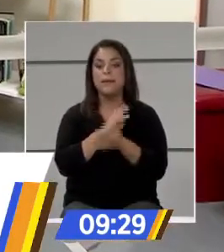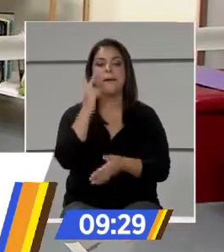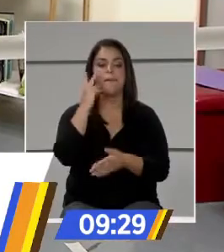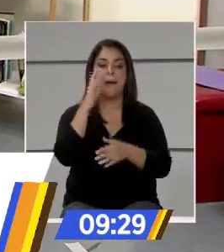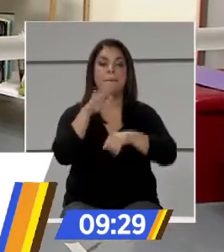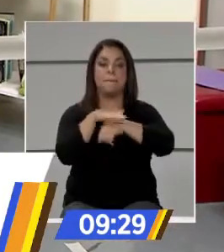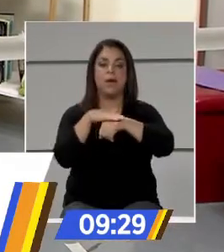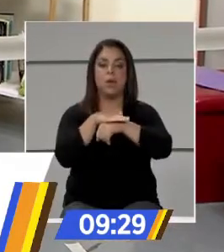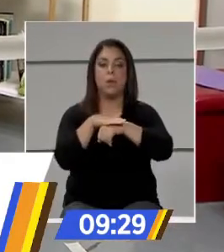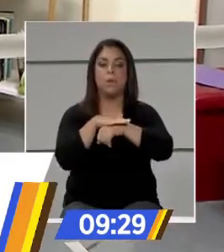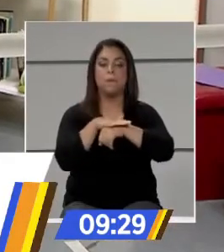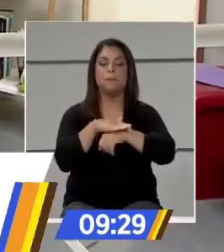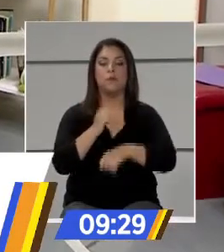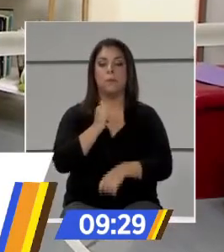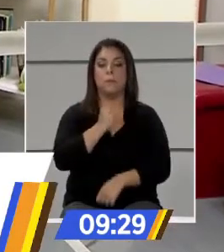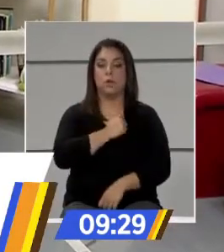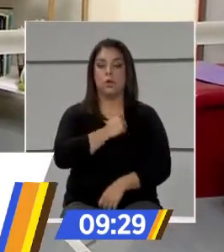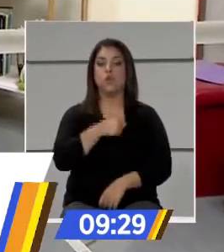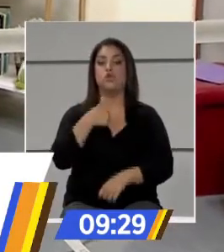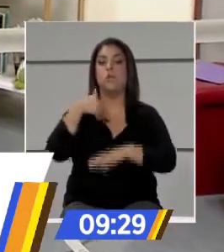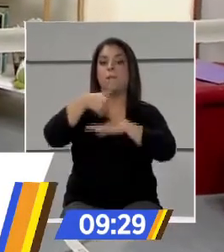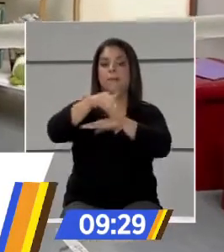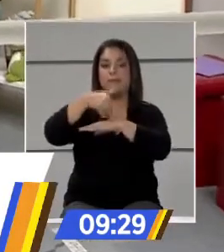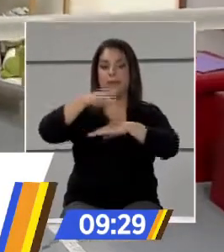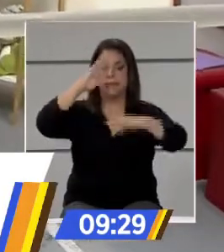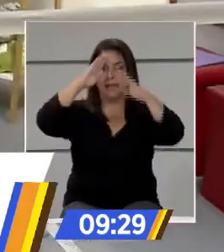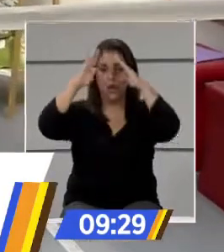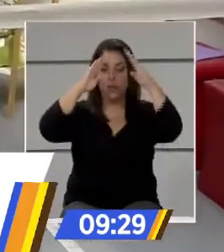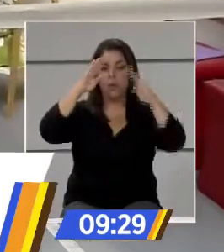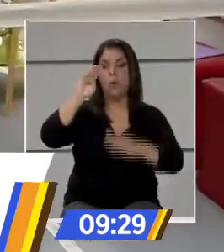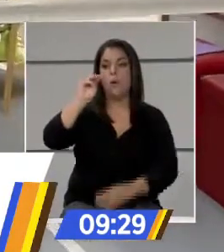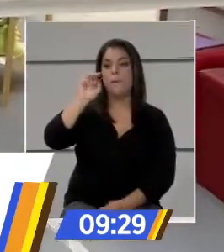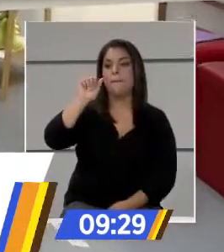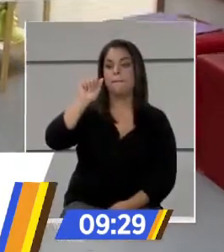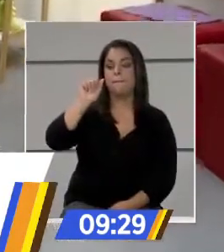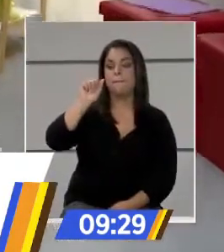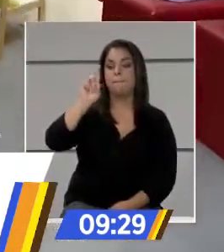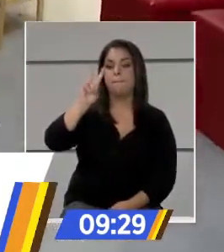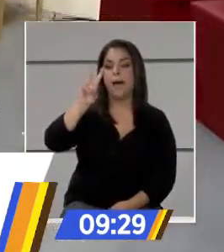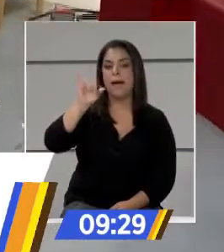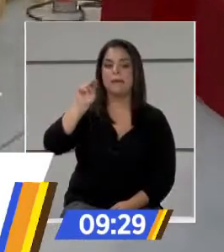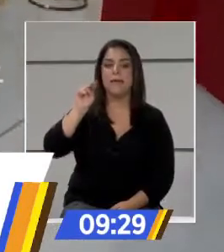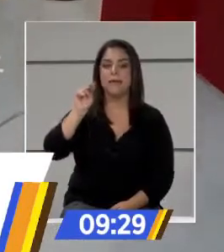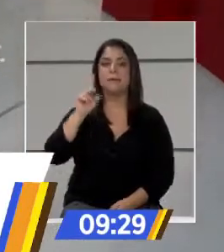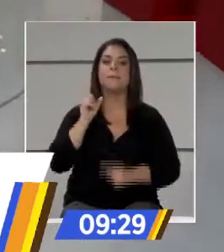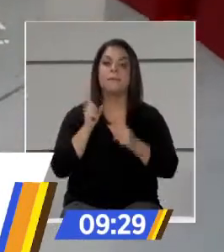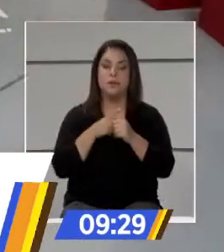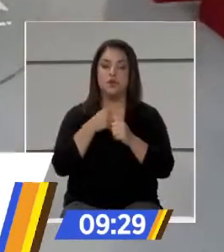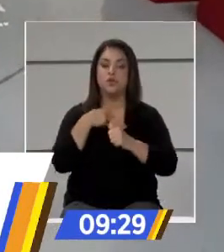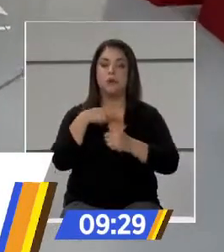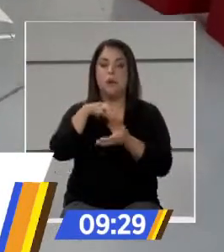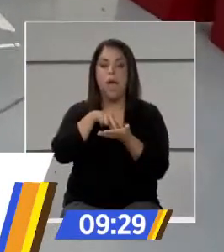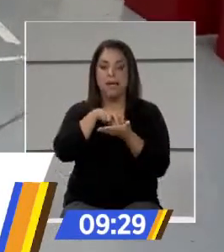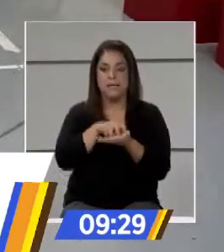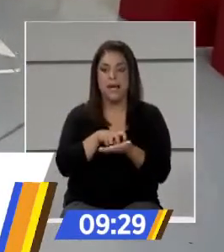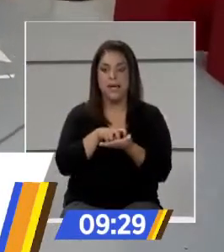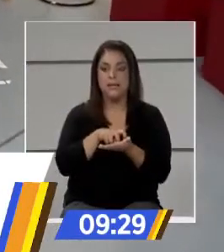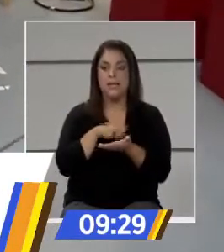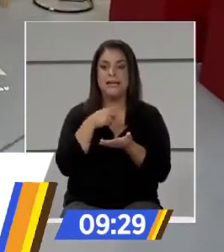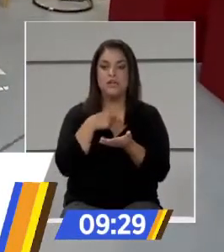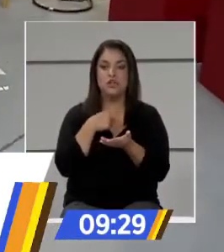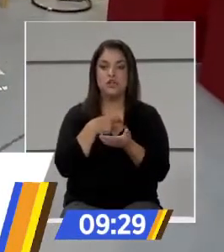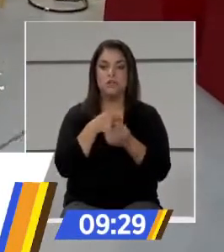mandar. Nos agachamos. Don Marvin, nos vamos a agachar. Y yo me voy a sentar así. Tal